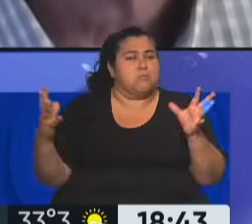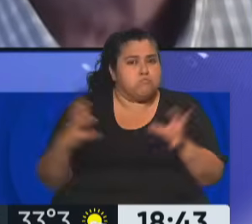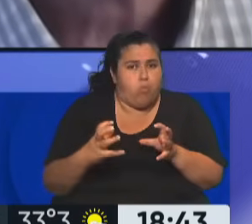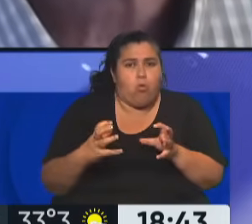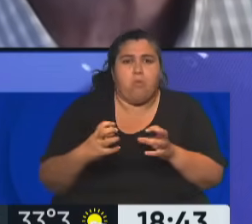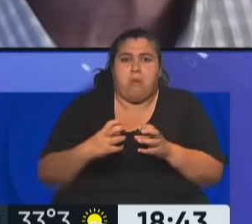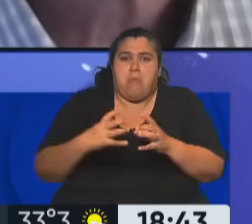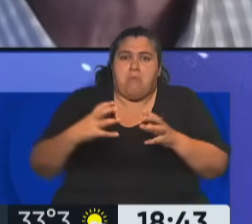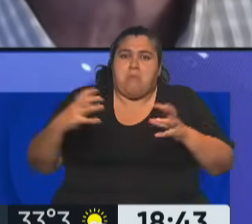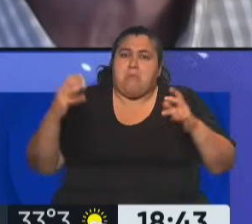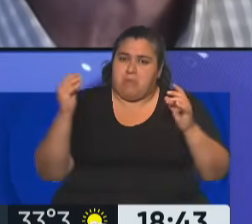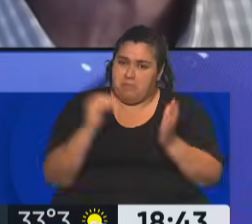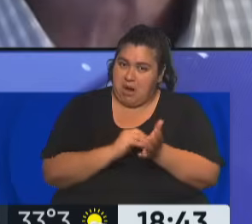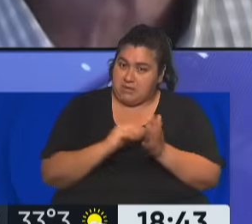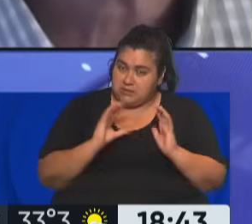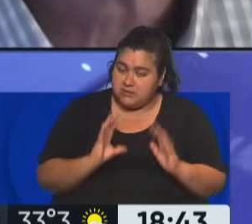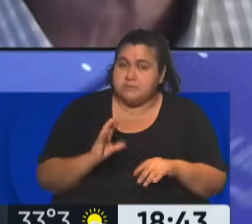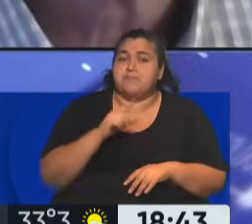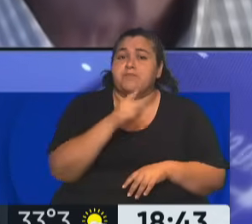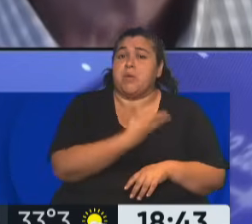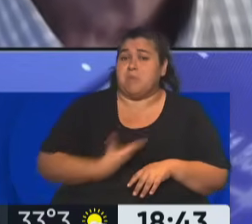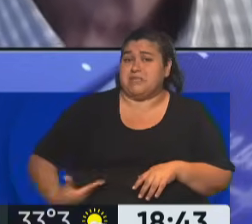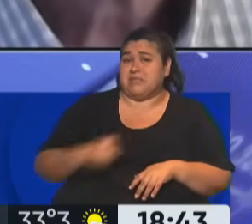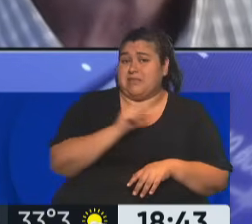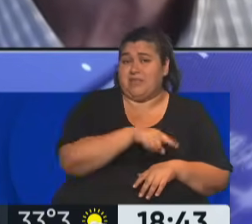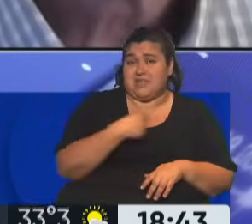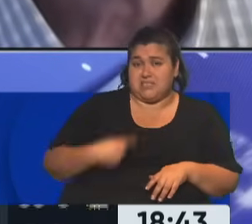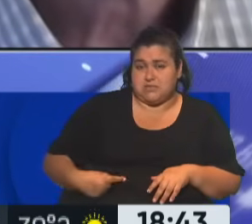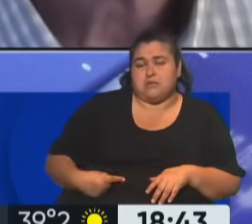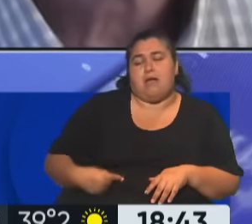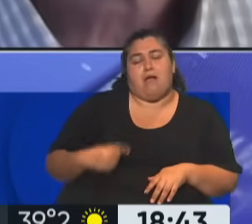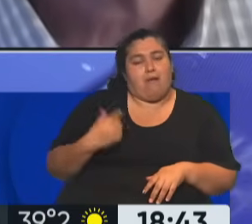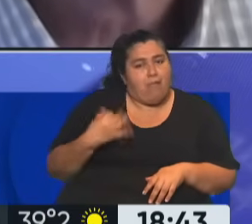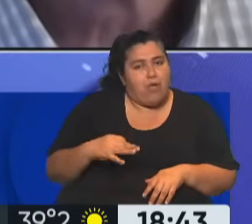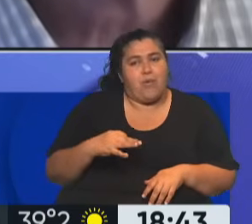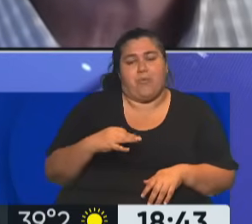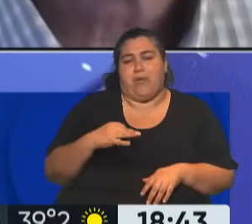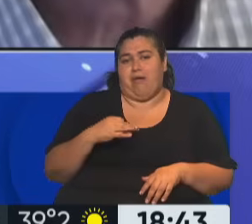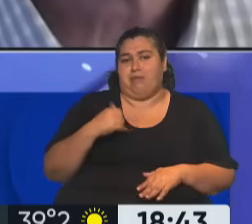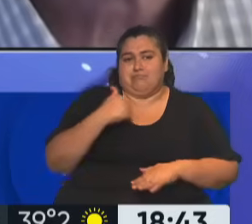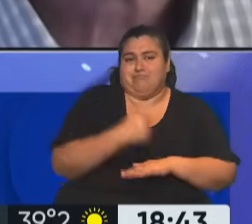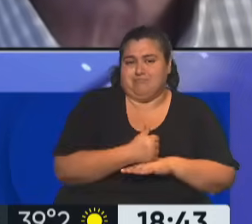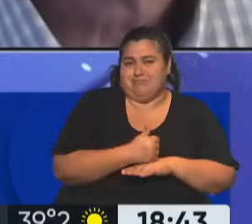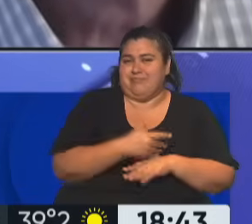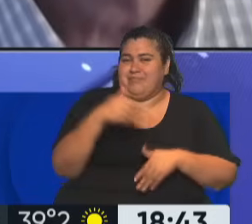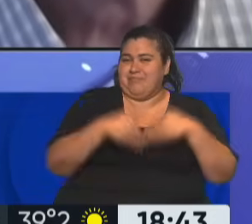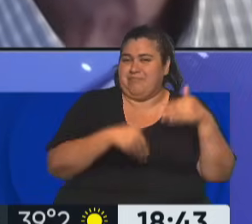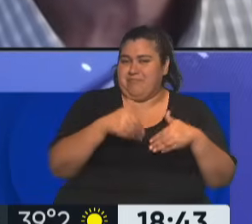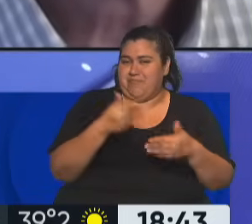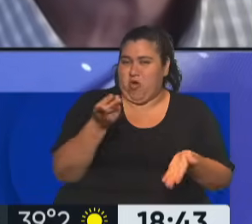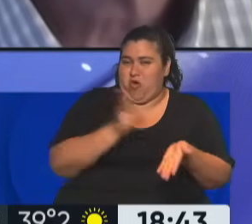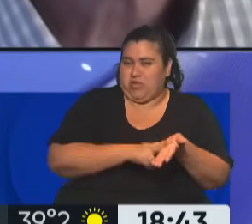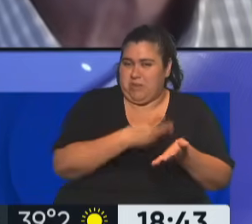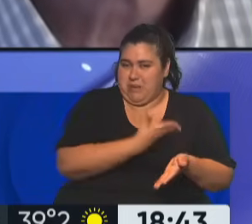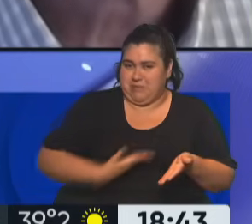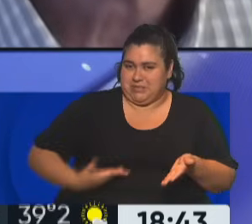eclosionar. ¿Por qué? Simple y sencillamente porque el presidente Xi Jinping debería postularse nuevamente para un nuevo Ujú. mandato. Y